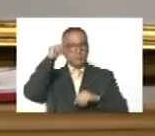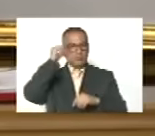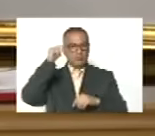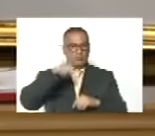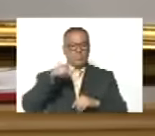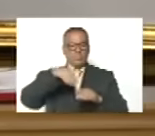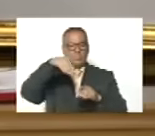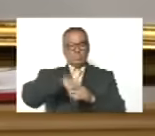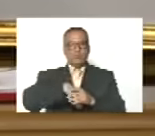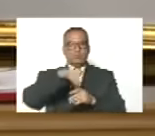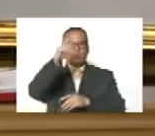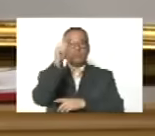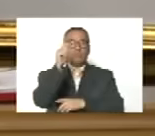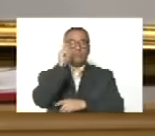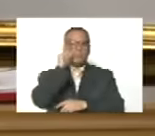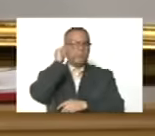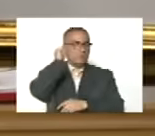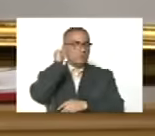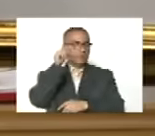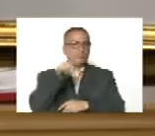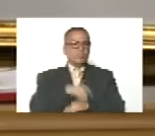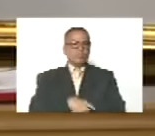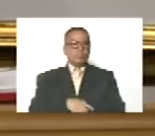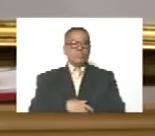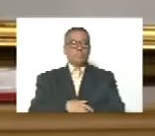por el voto de las diputadas y los diputados.